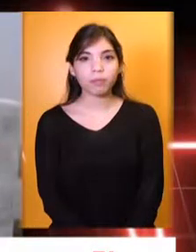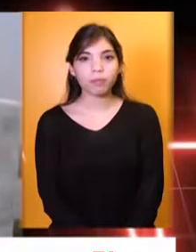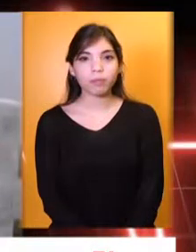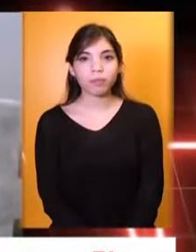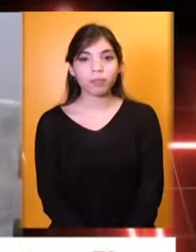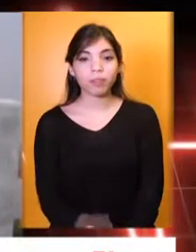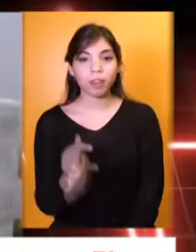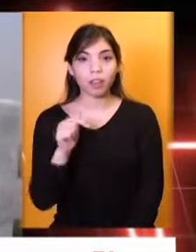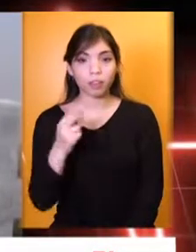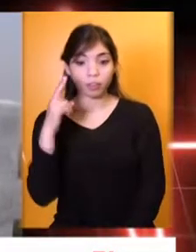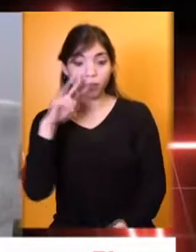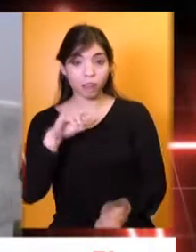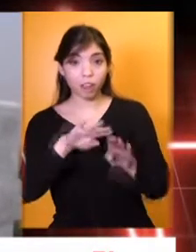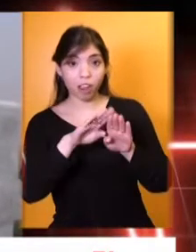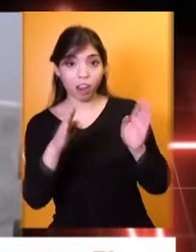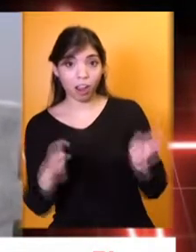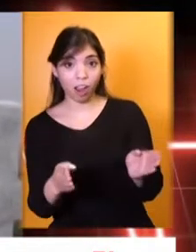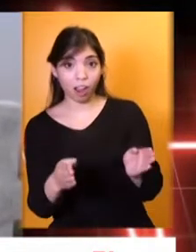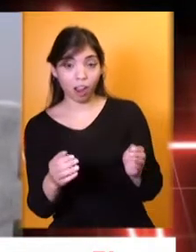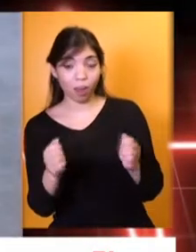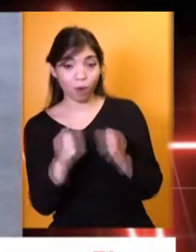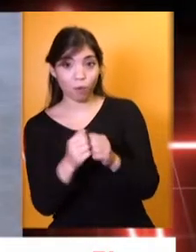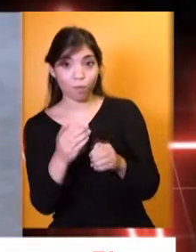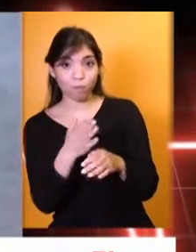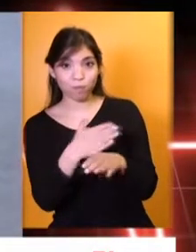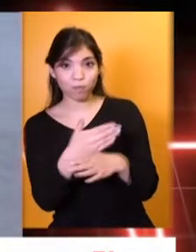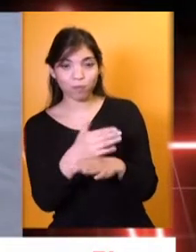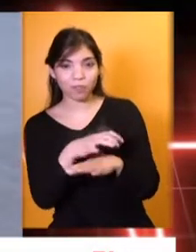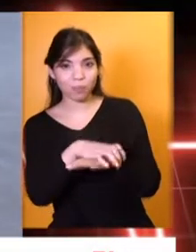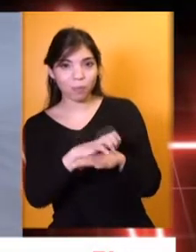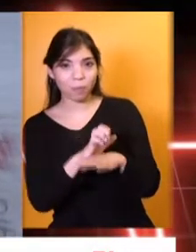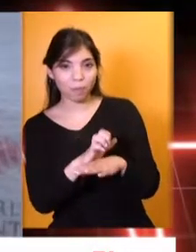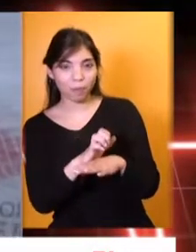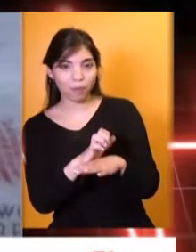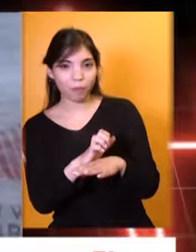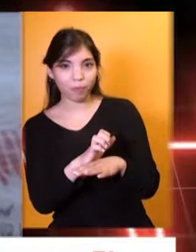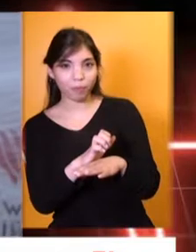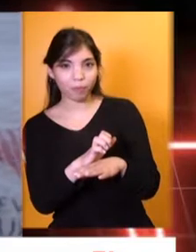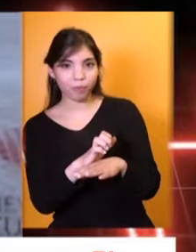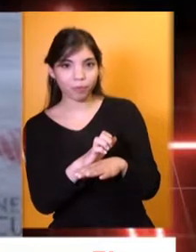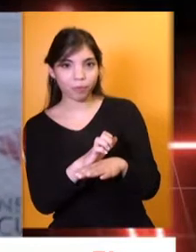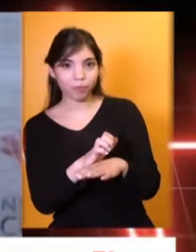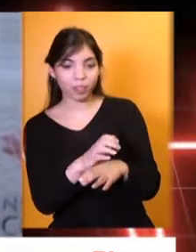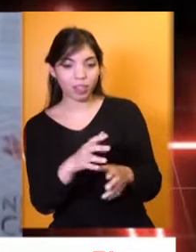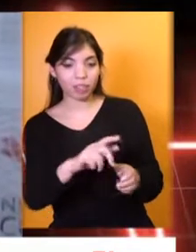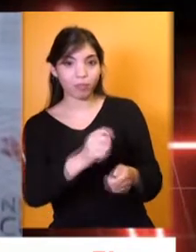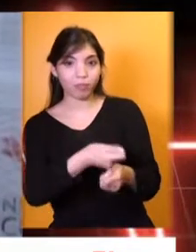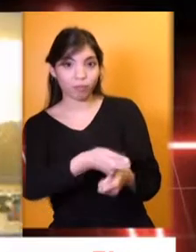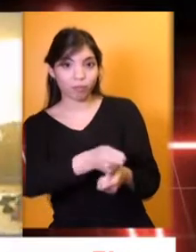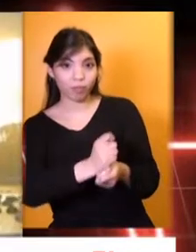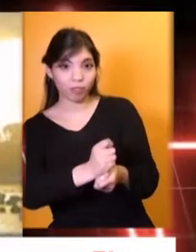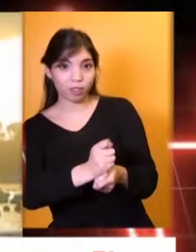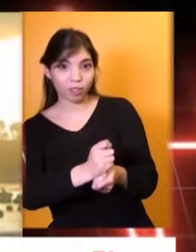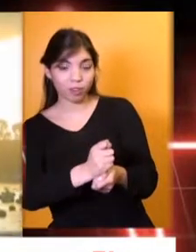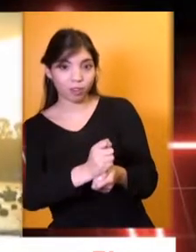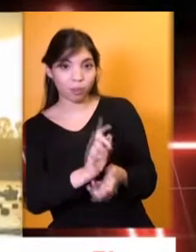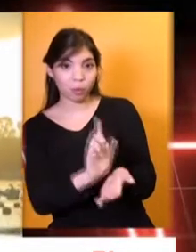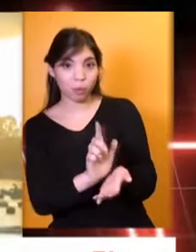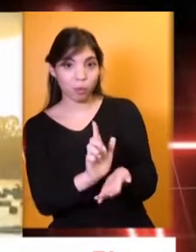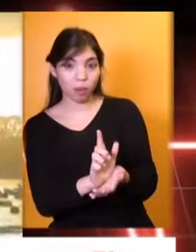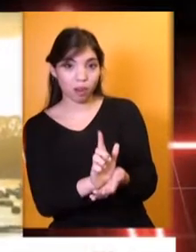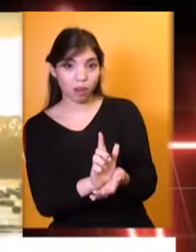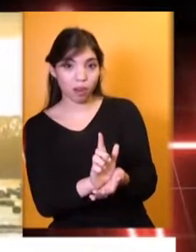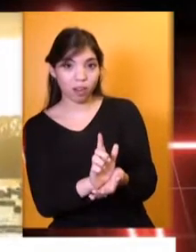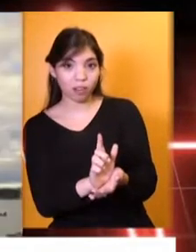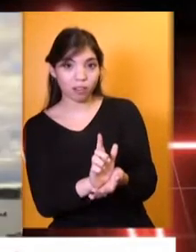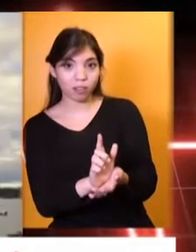Lo que aquí se ve son cajas que contienen piezas frescas de salmón, las que han sido retiradas desde centros de cultivo de la región